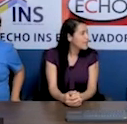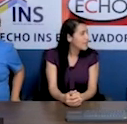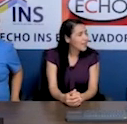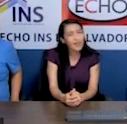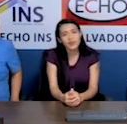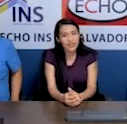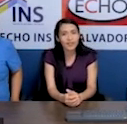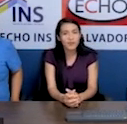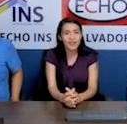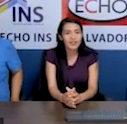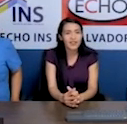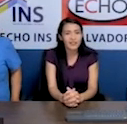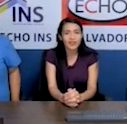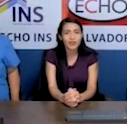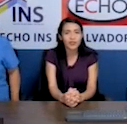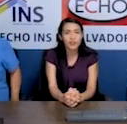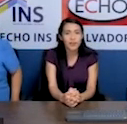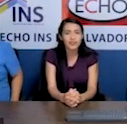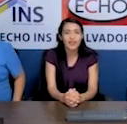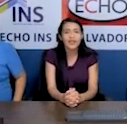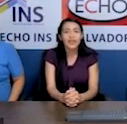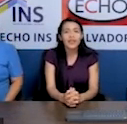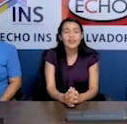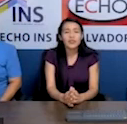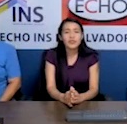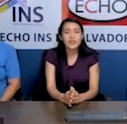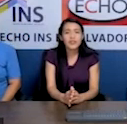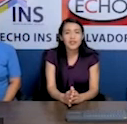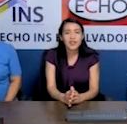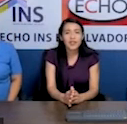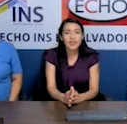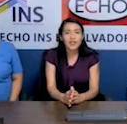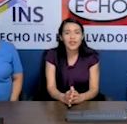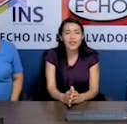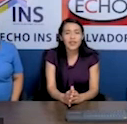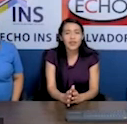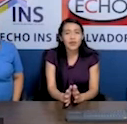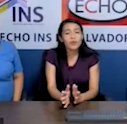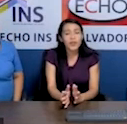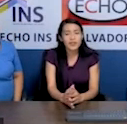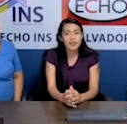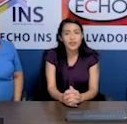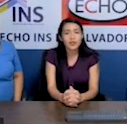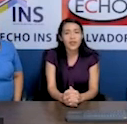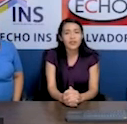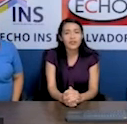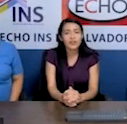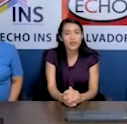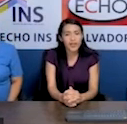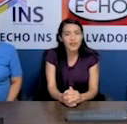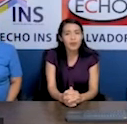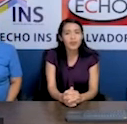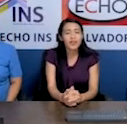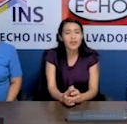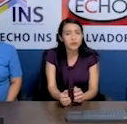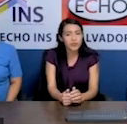más muertes que la unidad de emergencia, ¿verdad? Curiosamente. Entonces, es un lugar crítico en donde